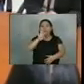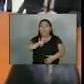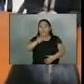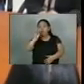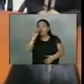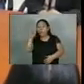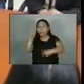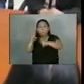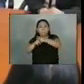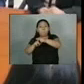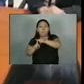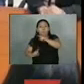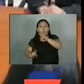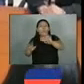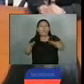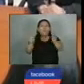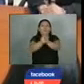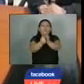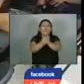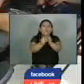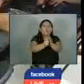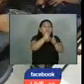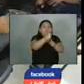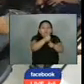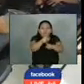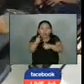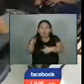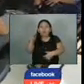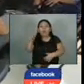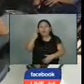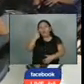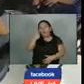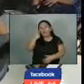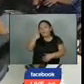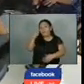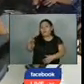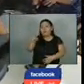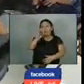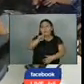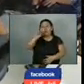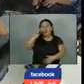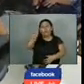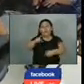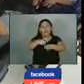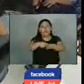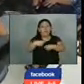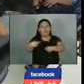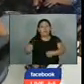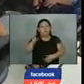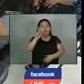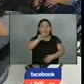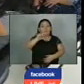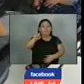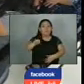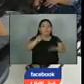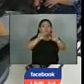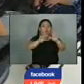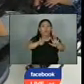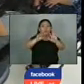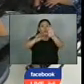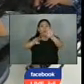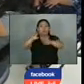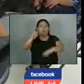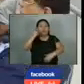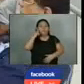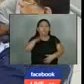haber desaparecido como consecuencia del conflicto armado. Él fue visto por última vez el 12 de diciembre de 1980 en el Cantón